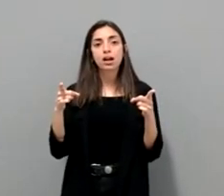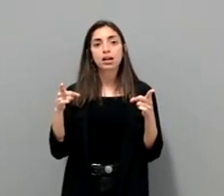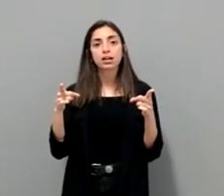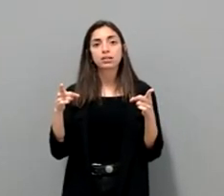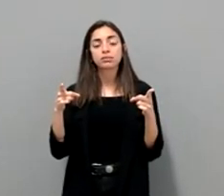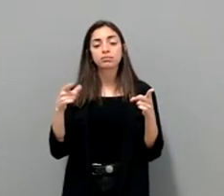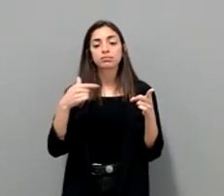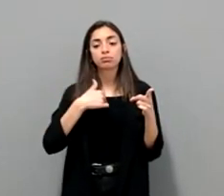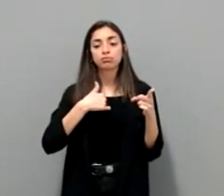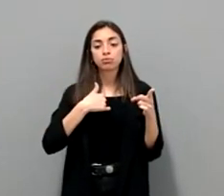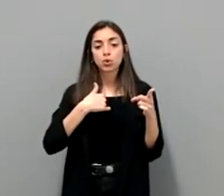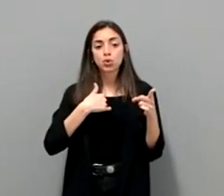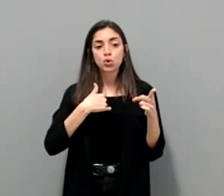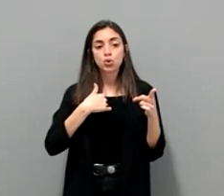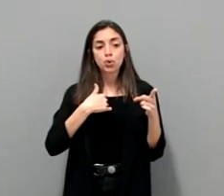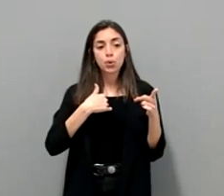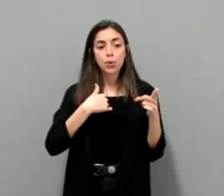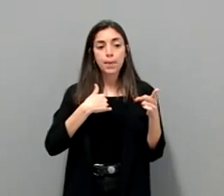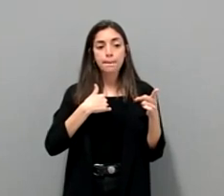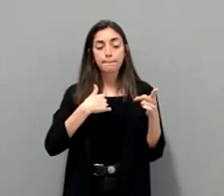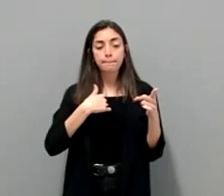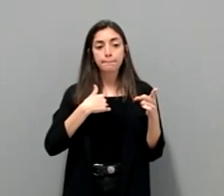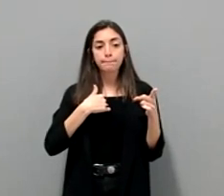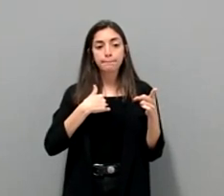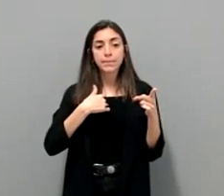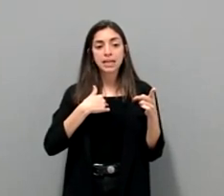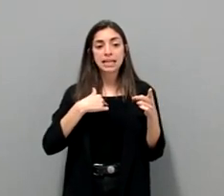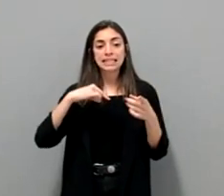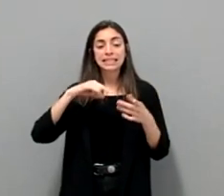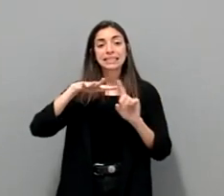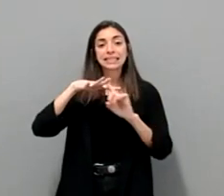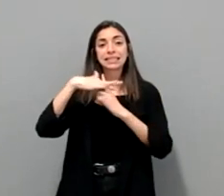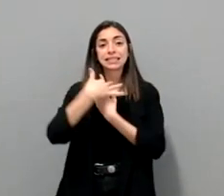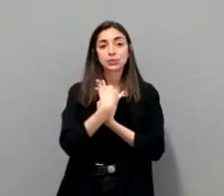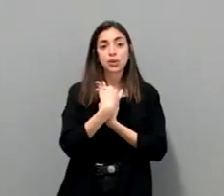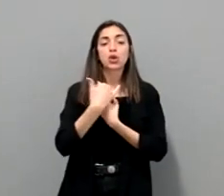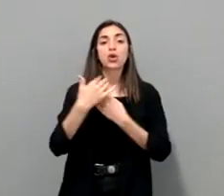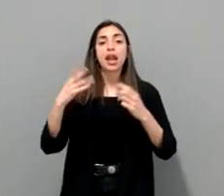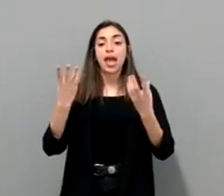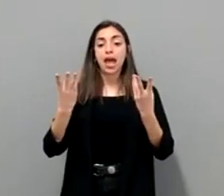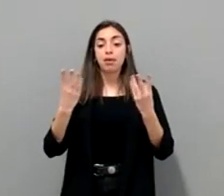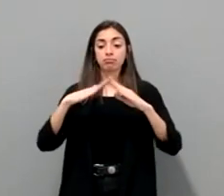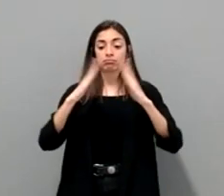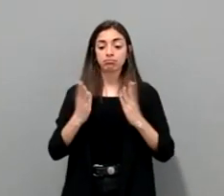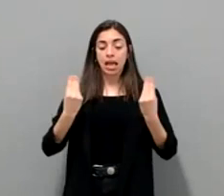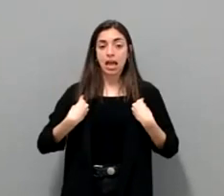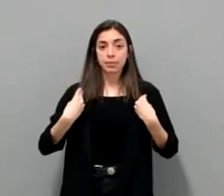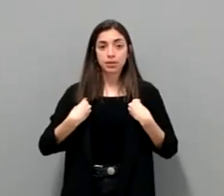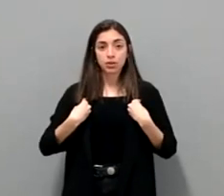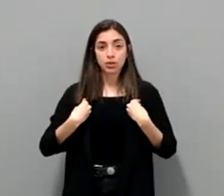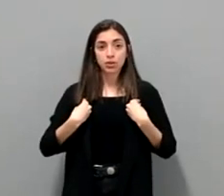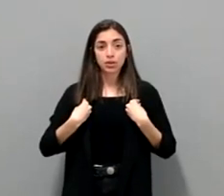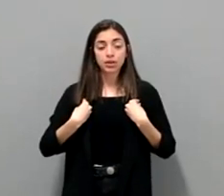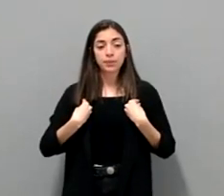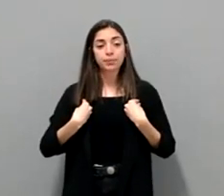donde es la solución habitacional que tengamos, sino lo importante es